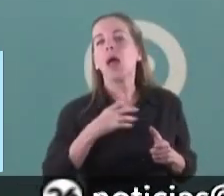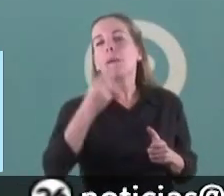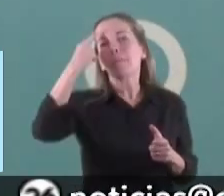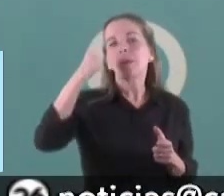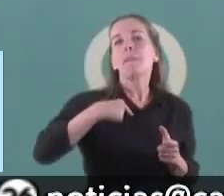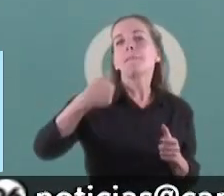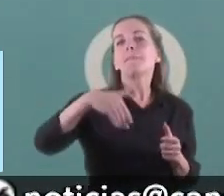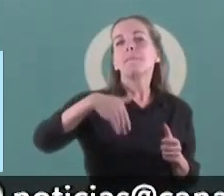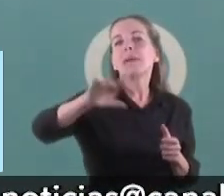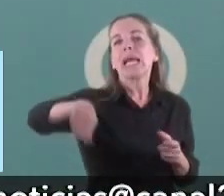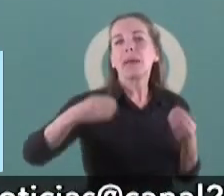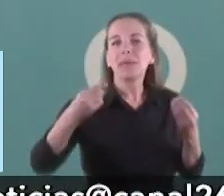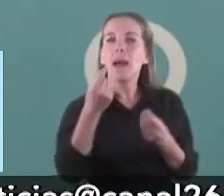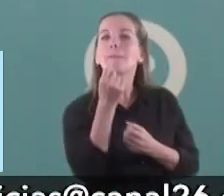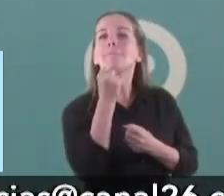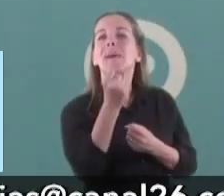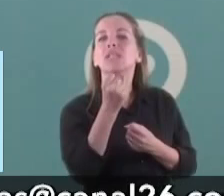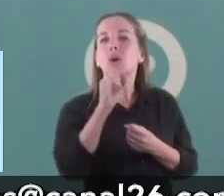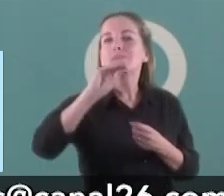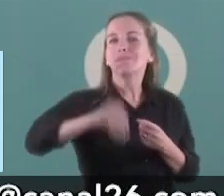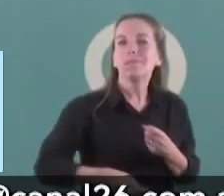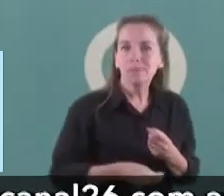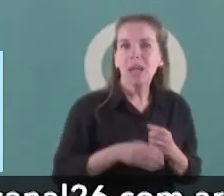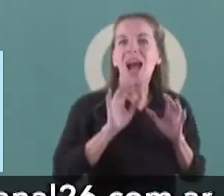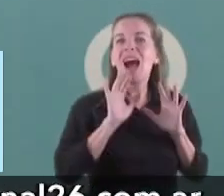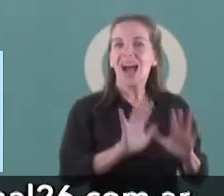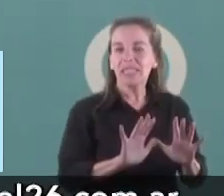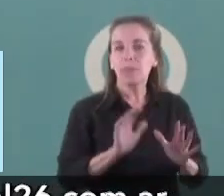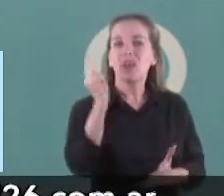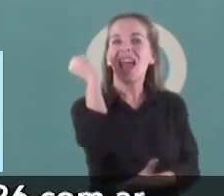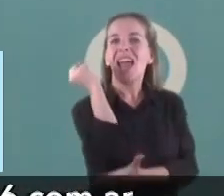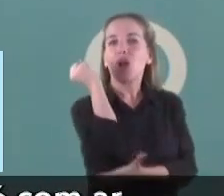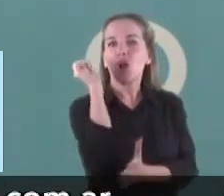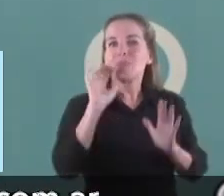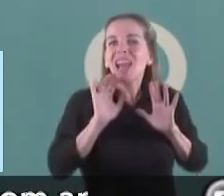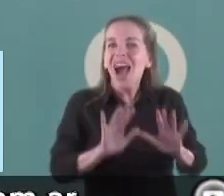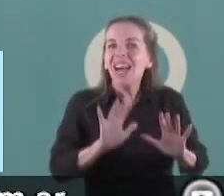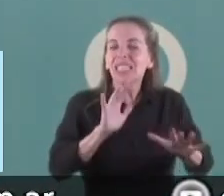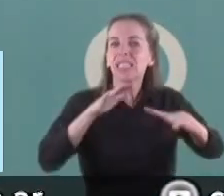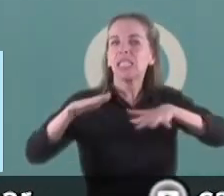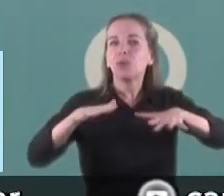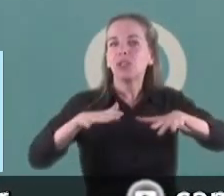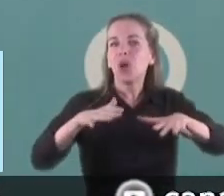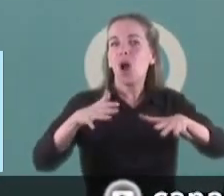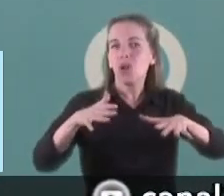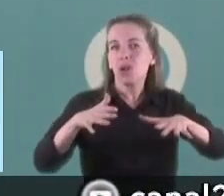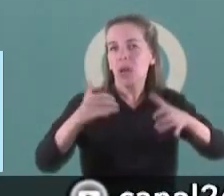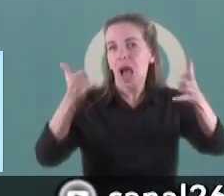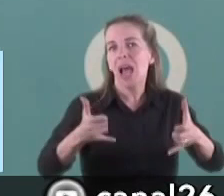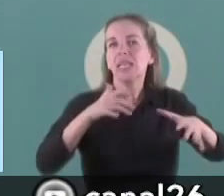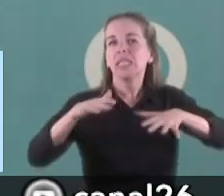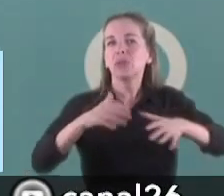nunca que nunca sucedió y ese es el fenómeno económico el hecho económico que hoy tenemos que hoy tenemos claramente